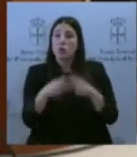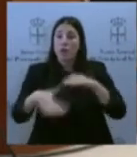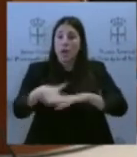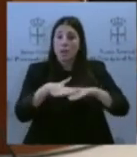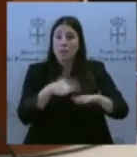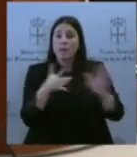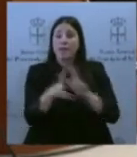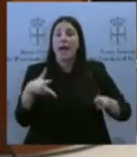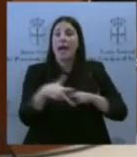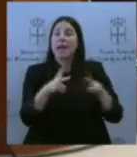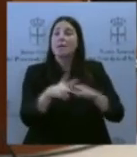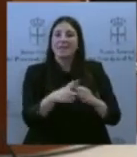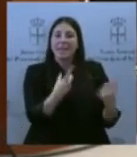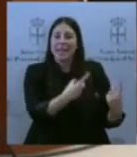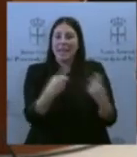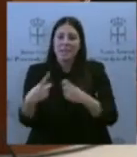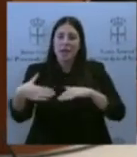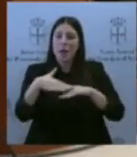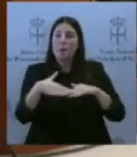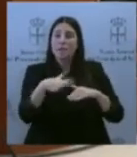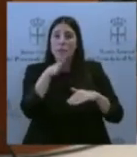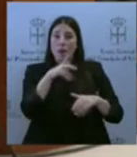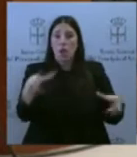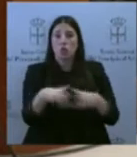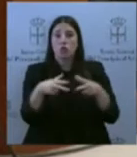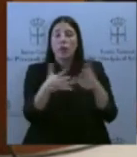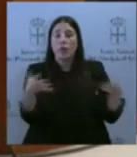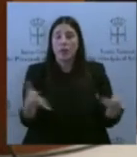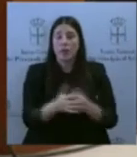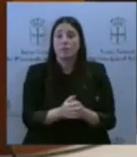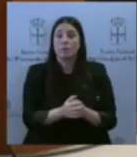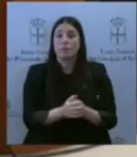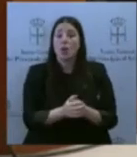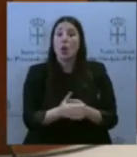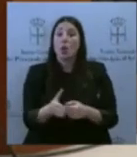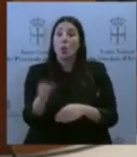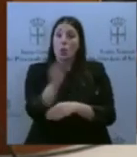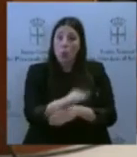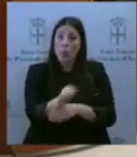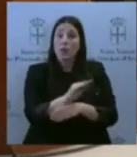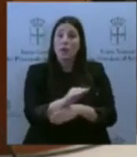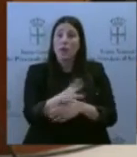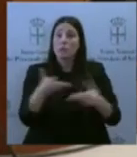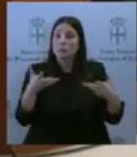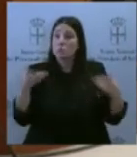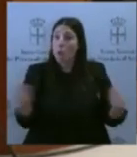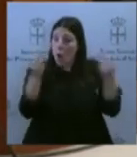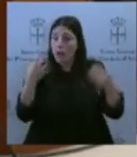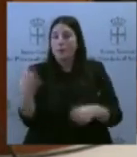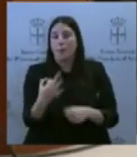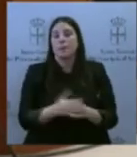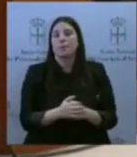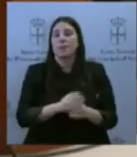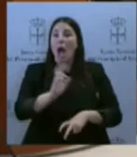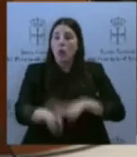imprescindible para nuestra sociedad. Tenemos que cuidarla y a mejorarla. Tenemos que actualizarlo y adaptarlo a una sociedad con